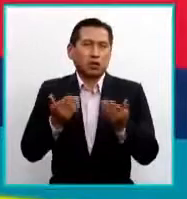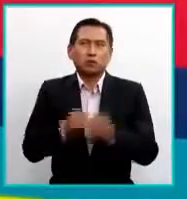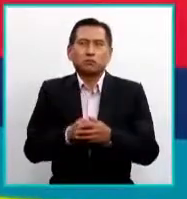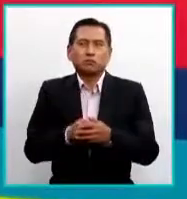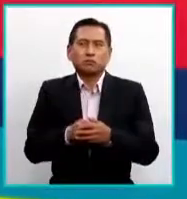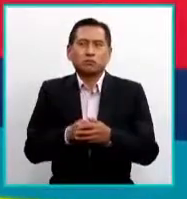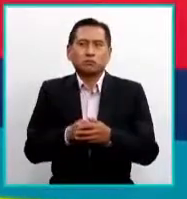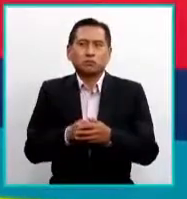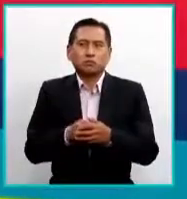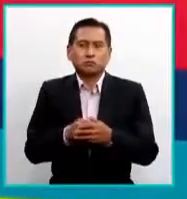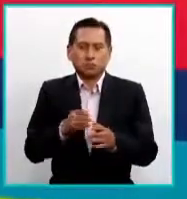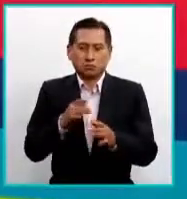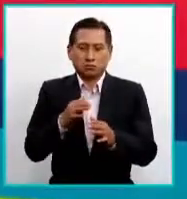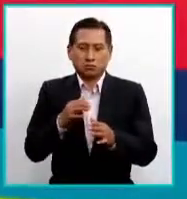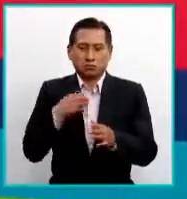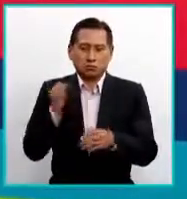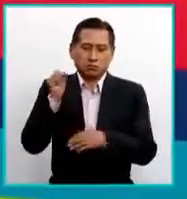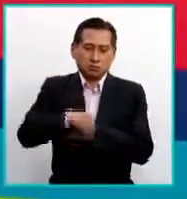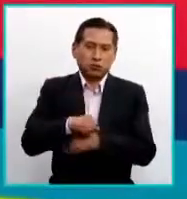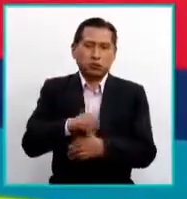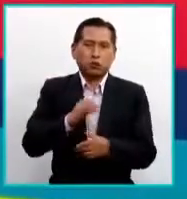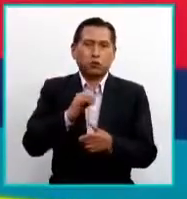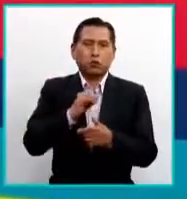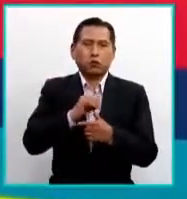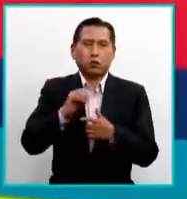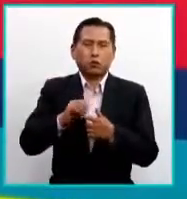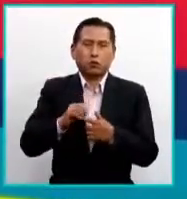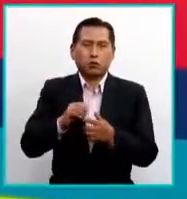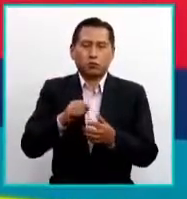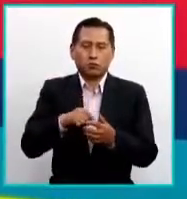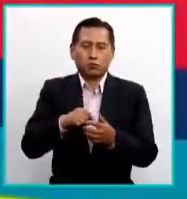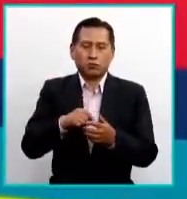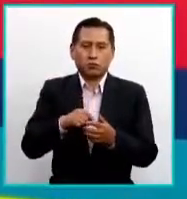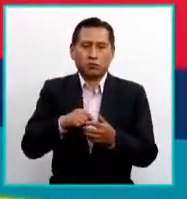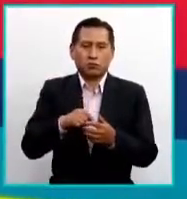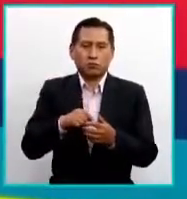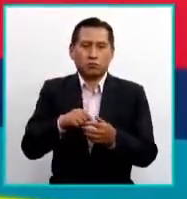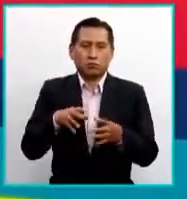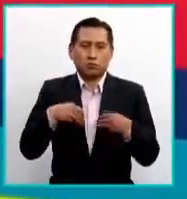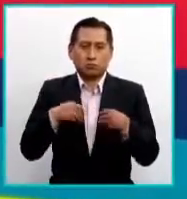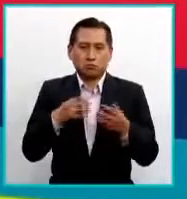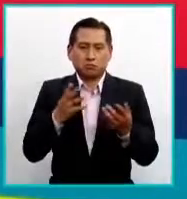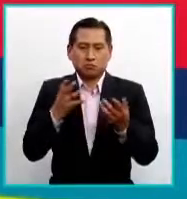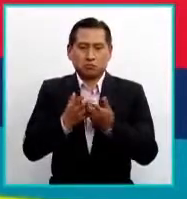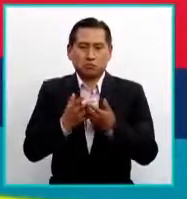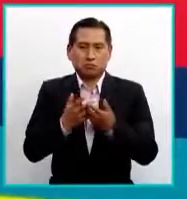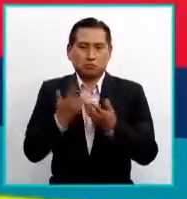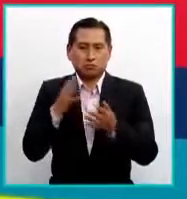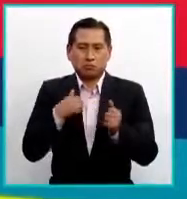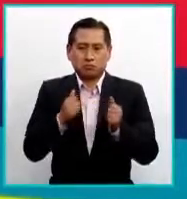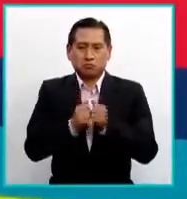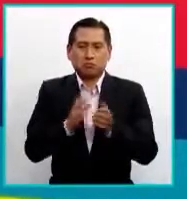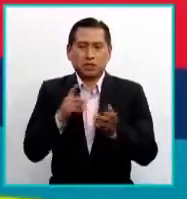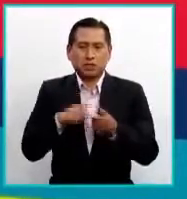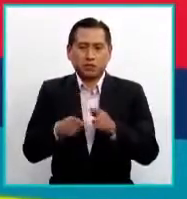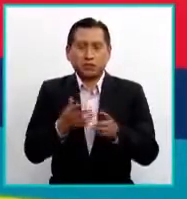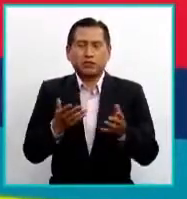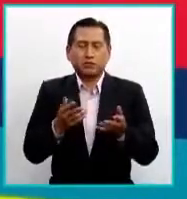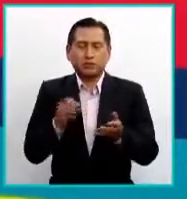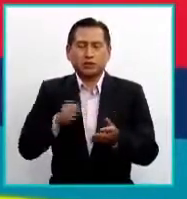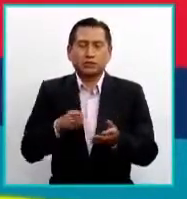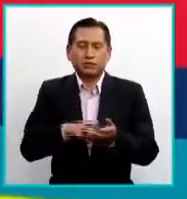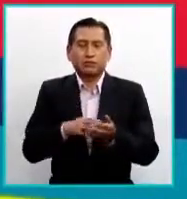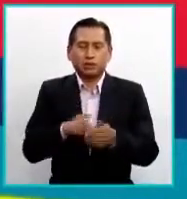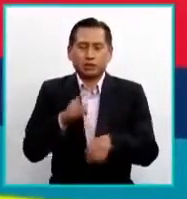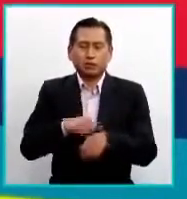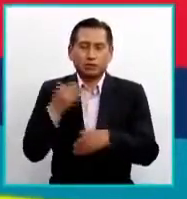si es domado el instrumento o como que aceptado ir en este camino conmigo, digamos. Qué lindo, genial. Pero sí,